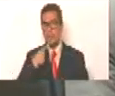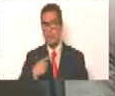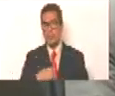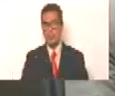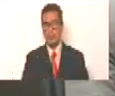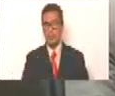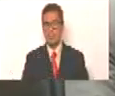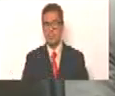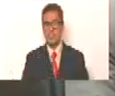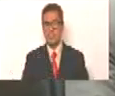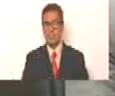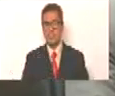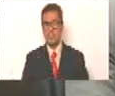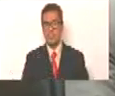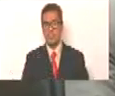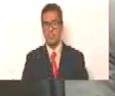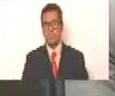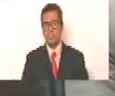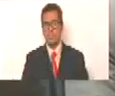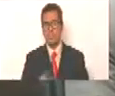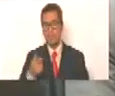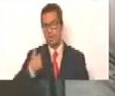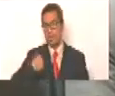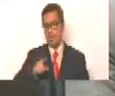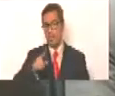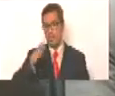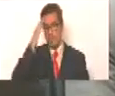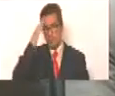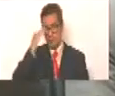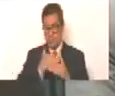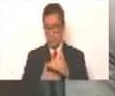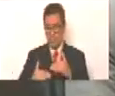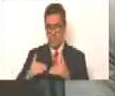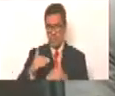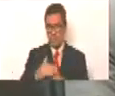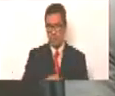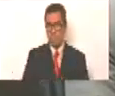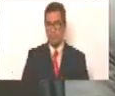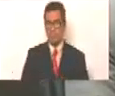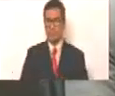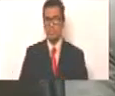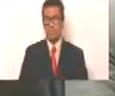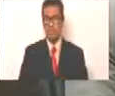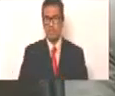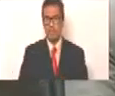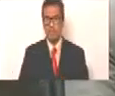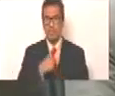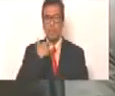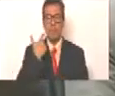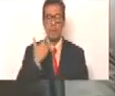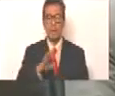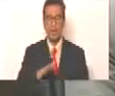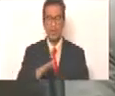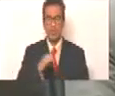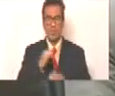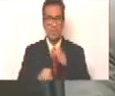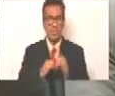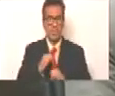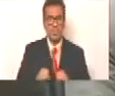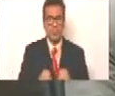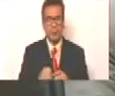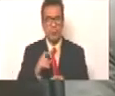precisamente. Pero también tenemos que superar, por supuesto, el tema de la mortalidad infantil, el tema de la mortalidad materna. No